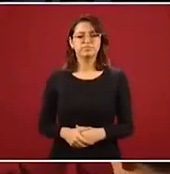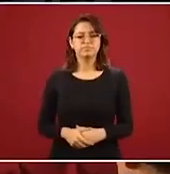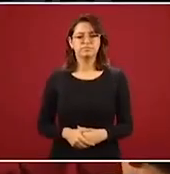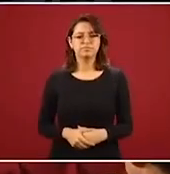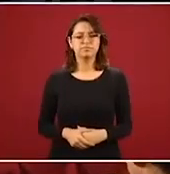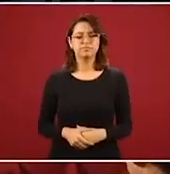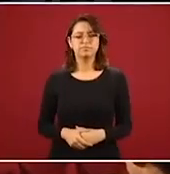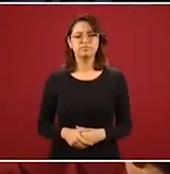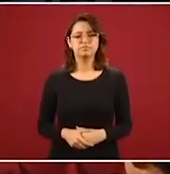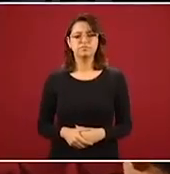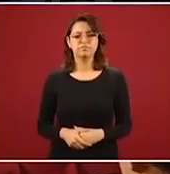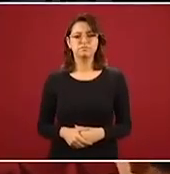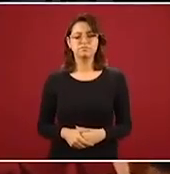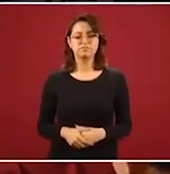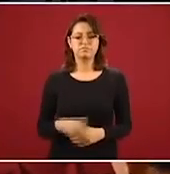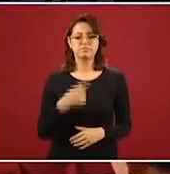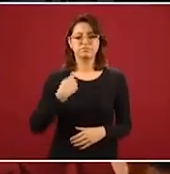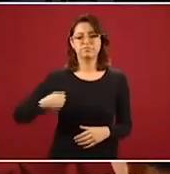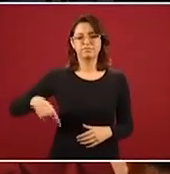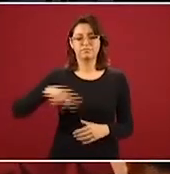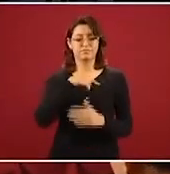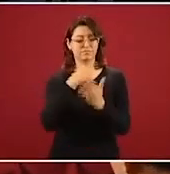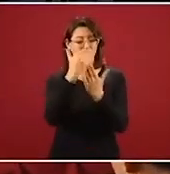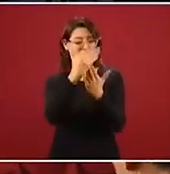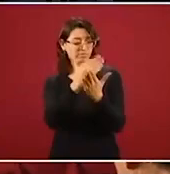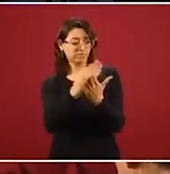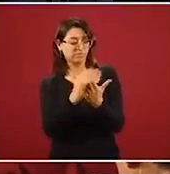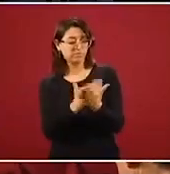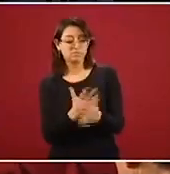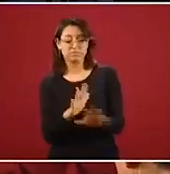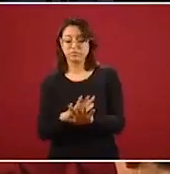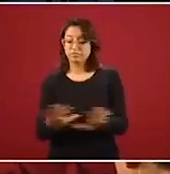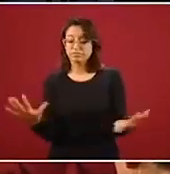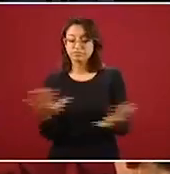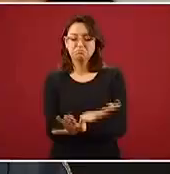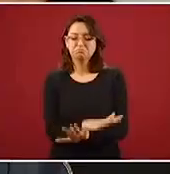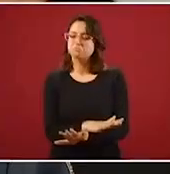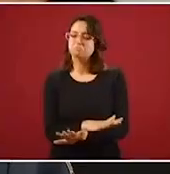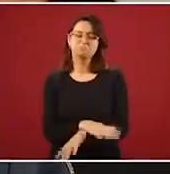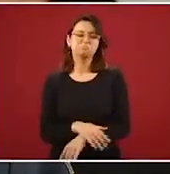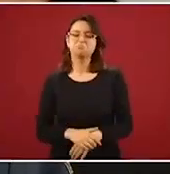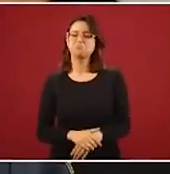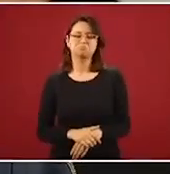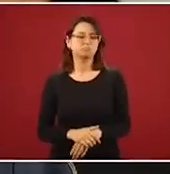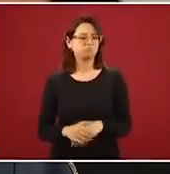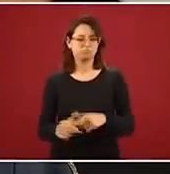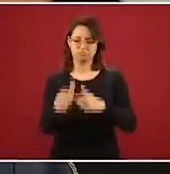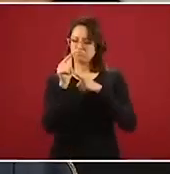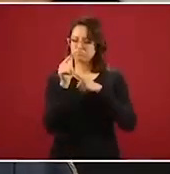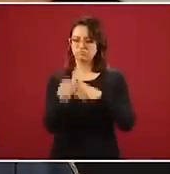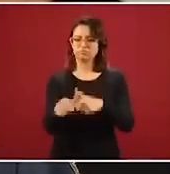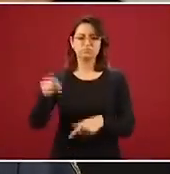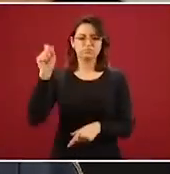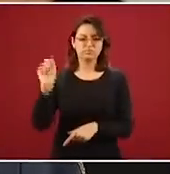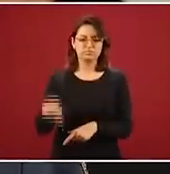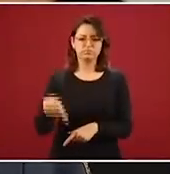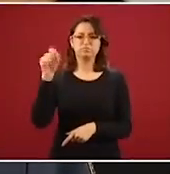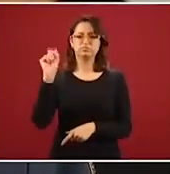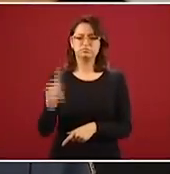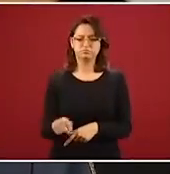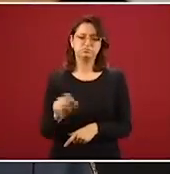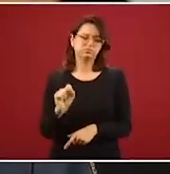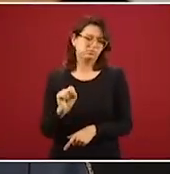Entonces, no vamos a cambiar, tenemos que seguir en eso. Claro, lleva tiempo,